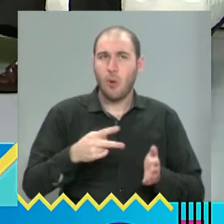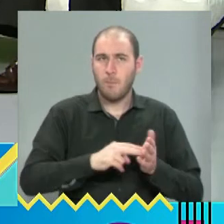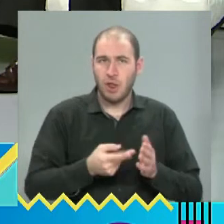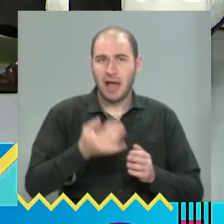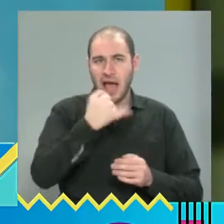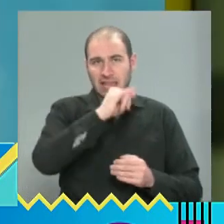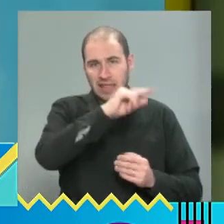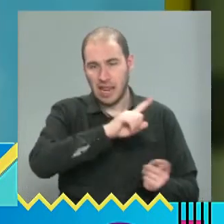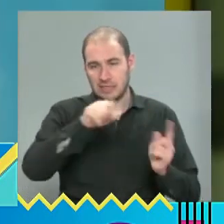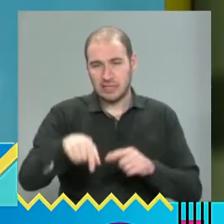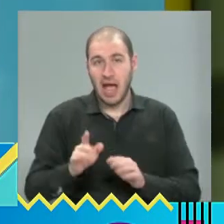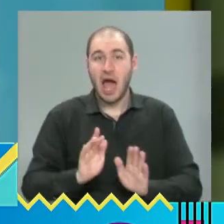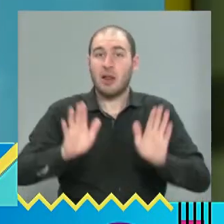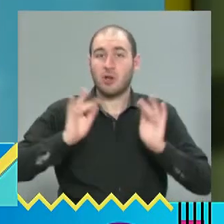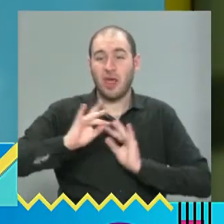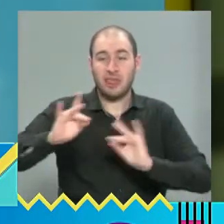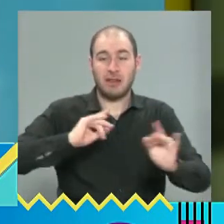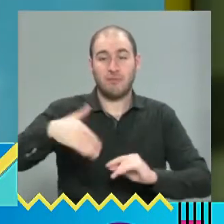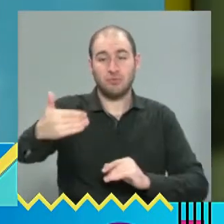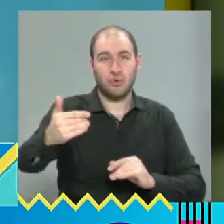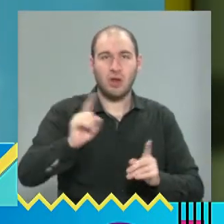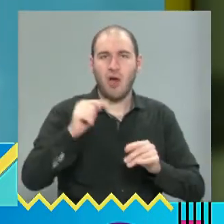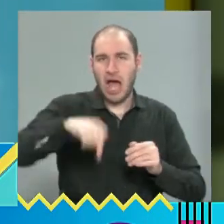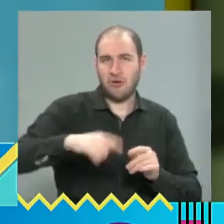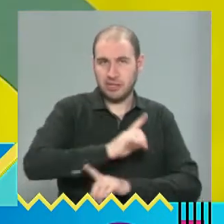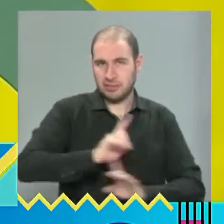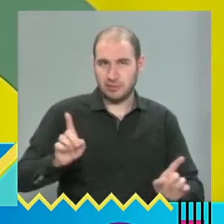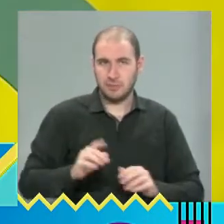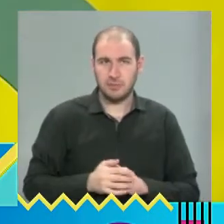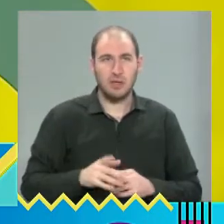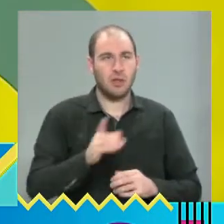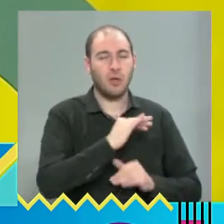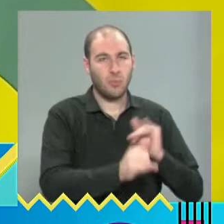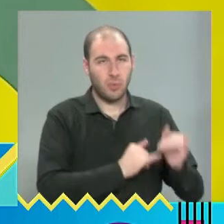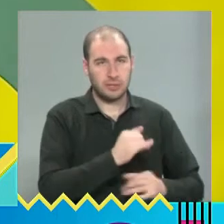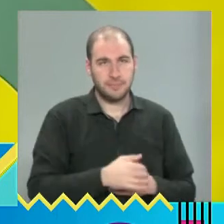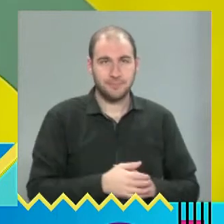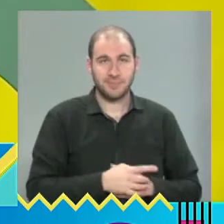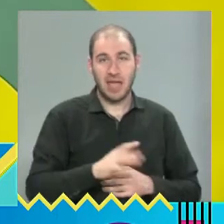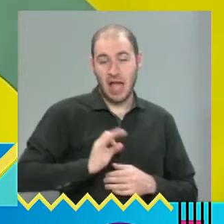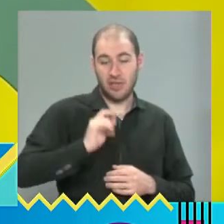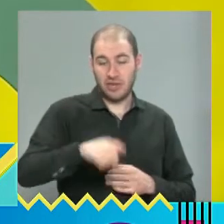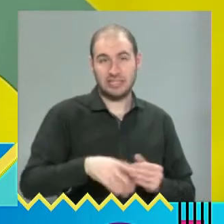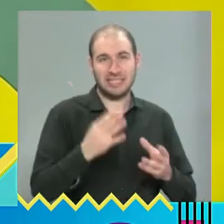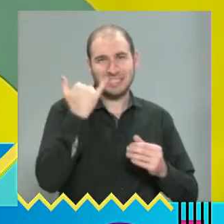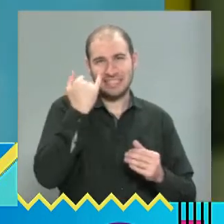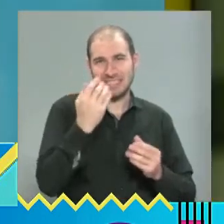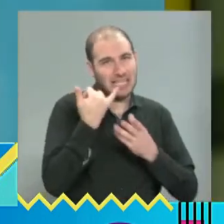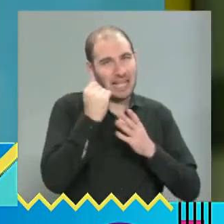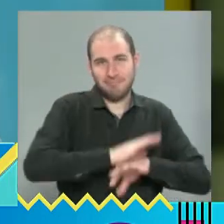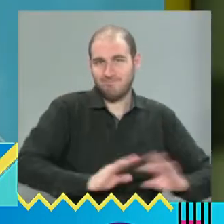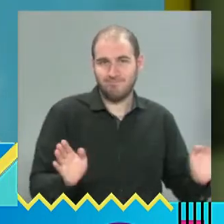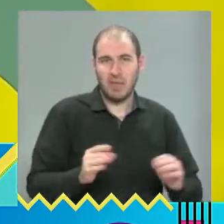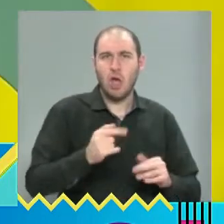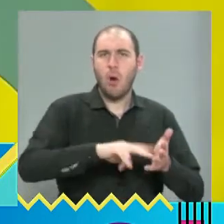esta tasa sobre posibles deudas futuras y no sobre la actual? Estamos hablando de que este año estaría cubierto. Bien. Va a